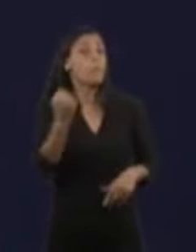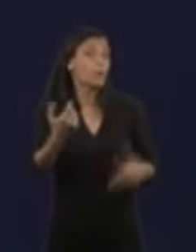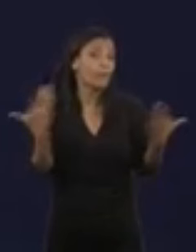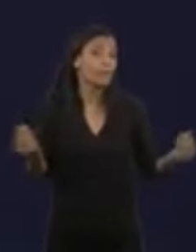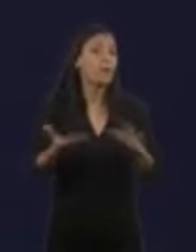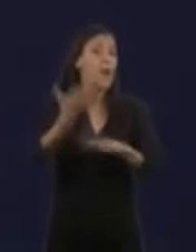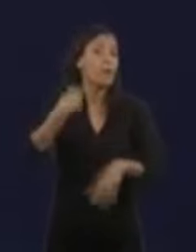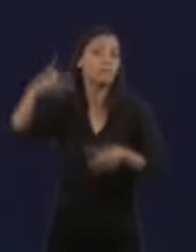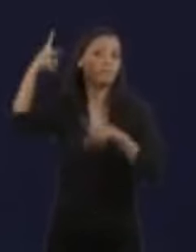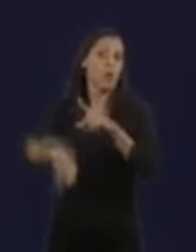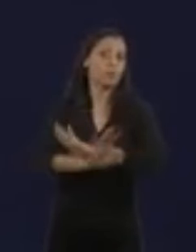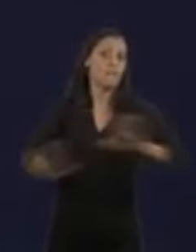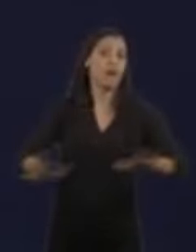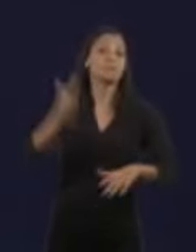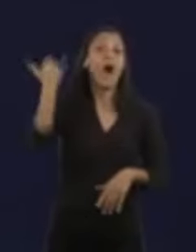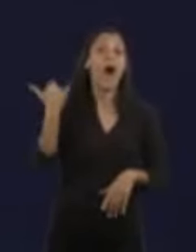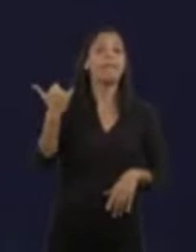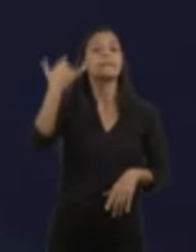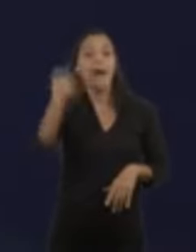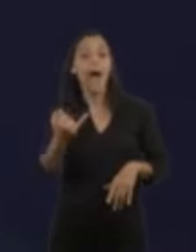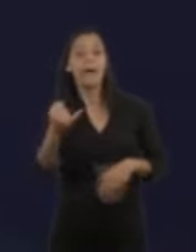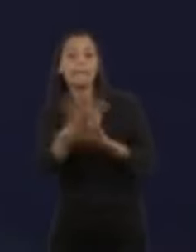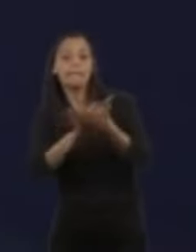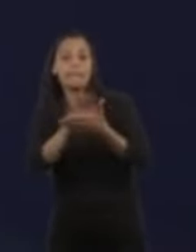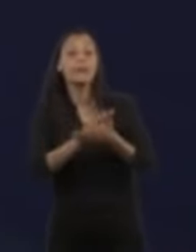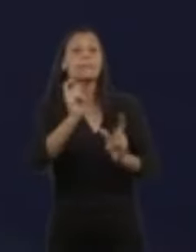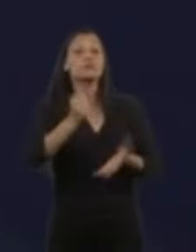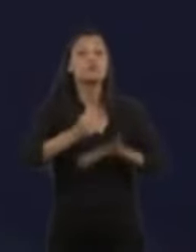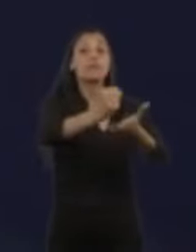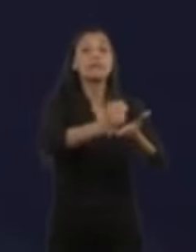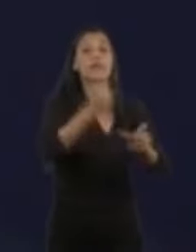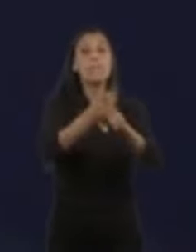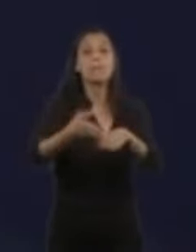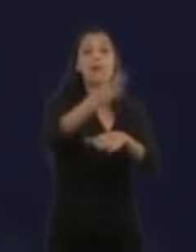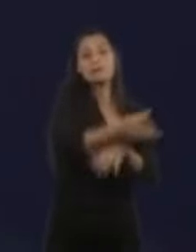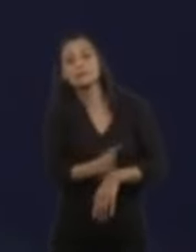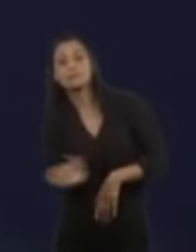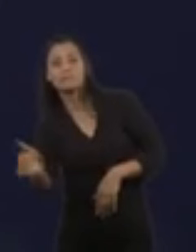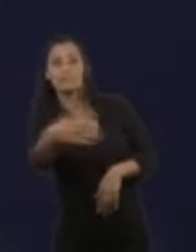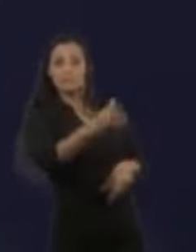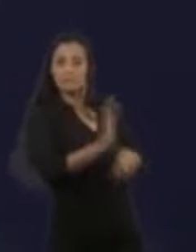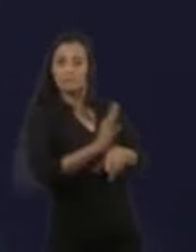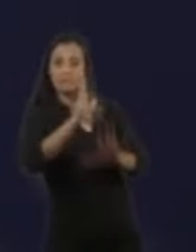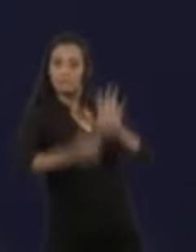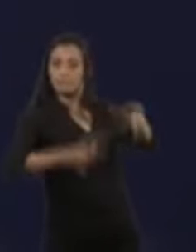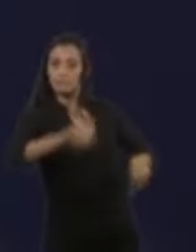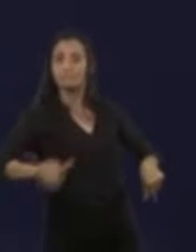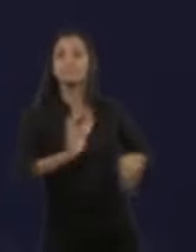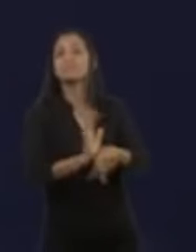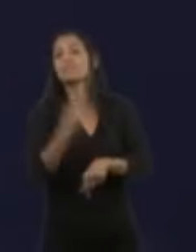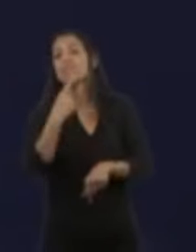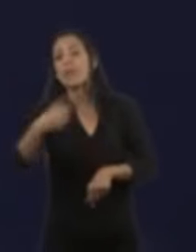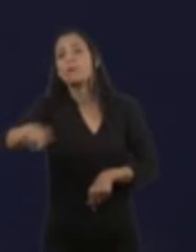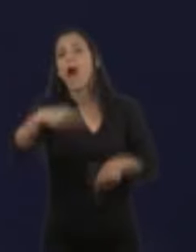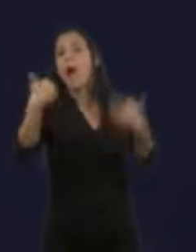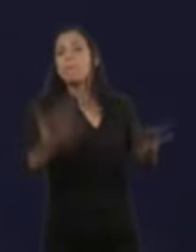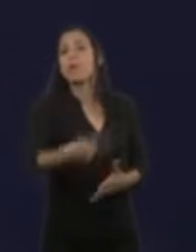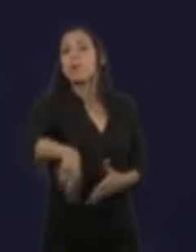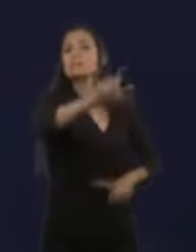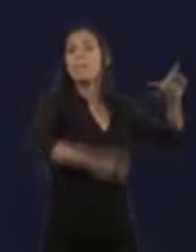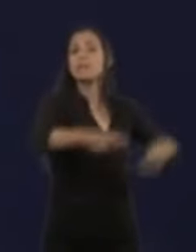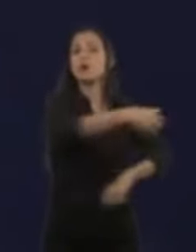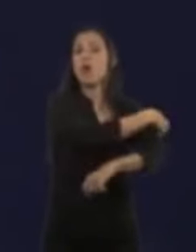negocio que había con intermediarios que eran eh los bueno se llamó los gerentes de la pobreza pero En definitiva son